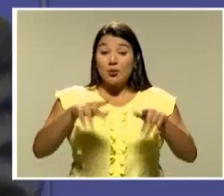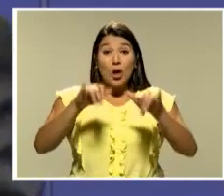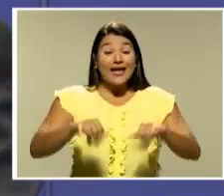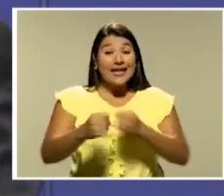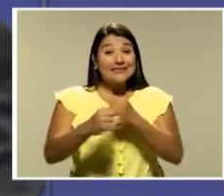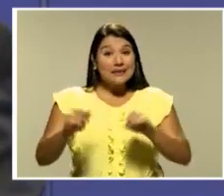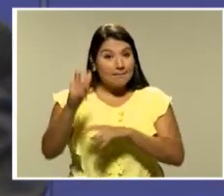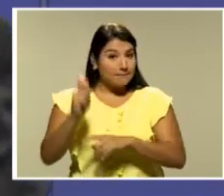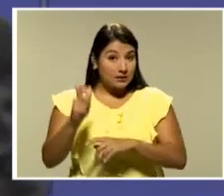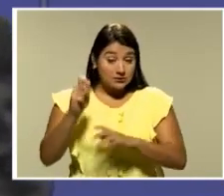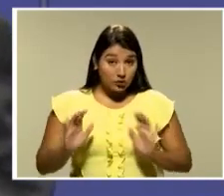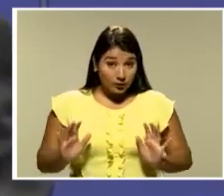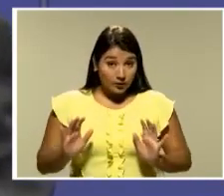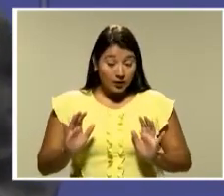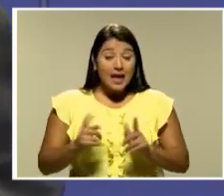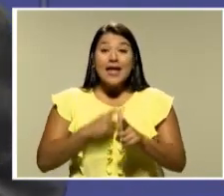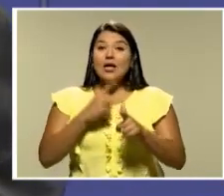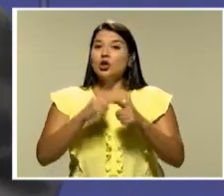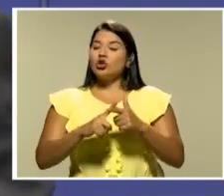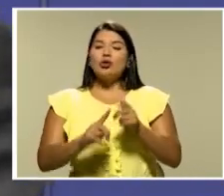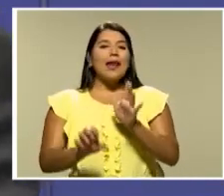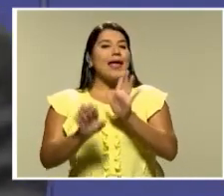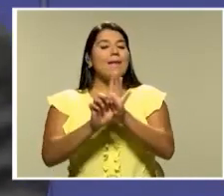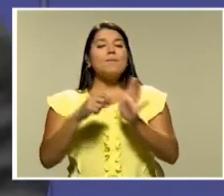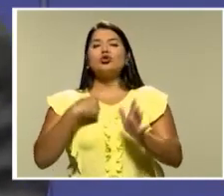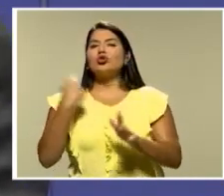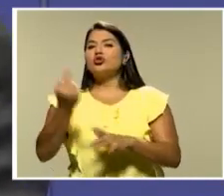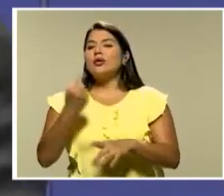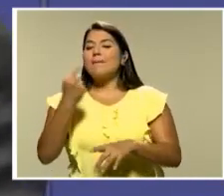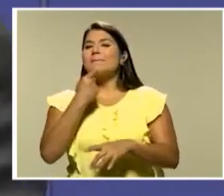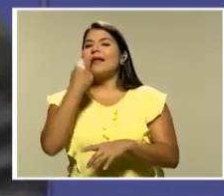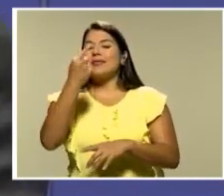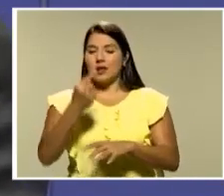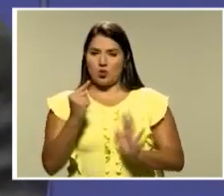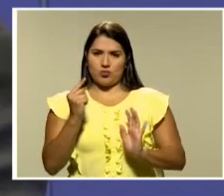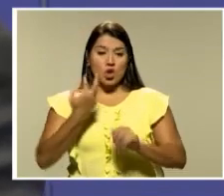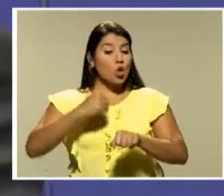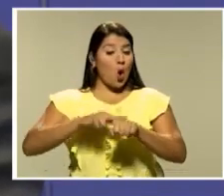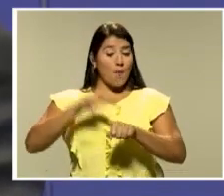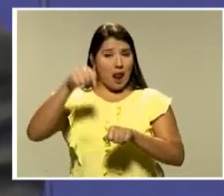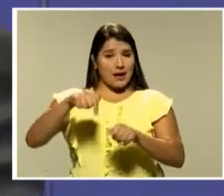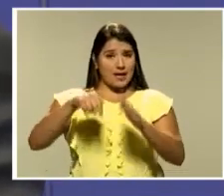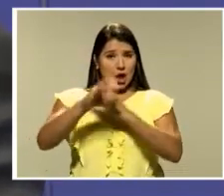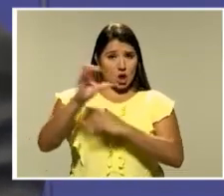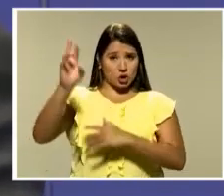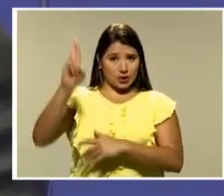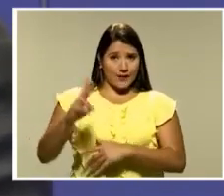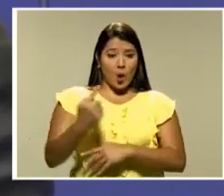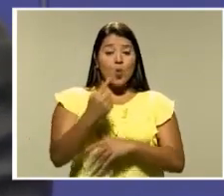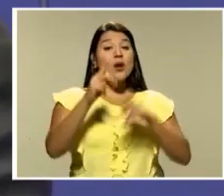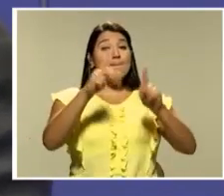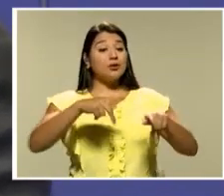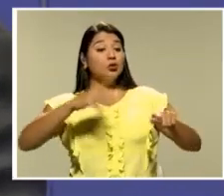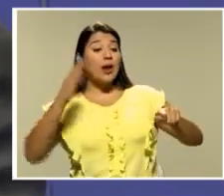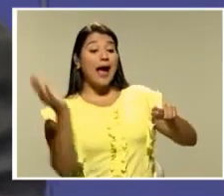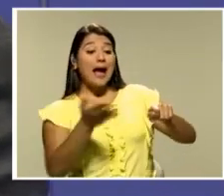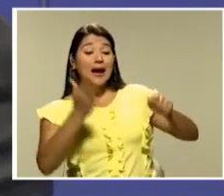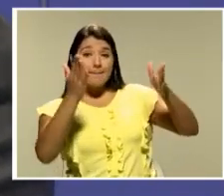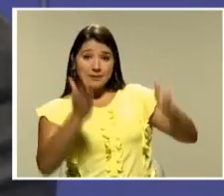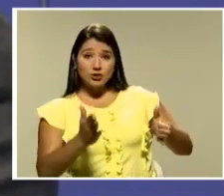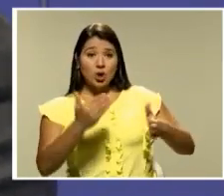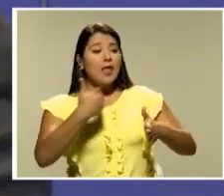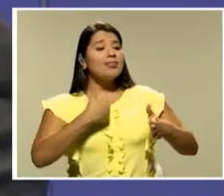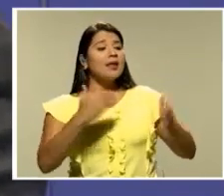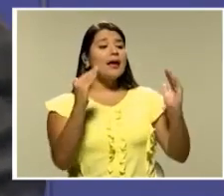Entonces el ejemplo que siempre doy, que es muy típico en Costa Rica, es un campesino que tiene su parcela, tiene